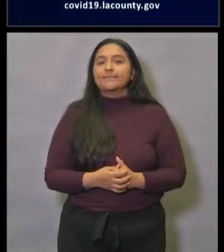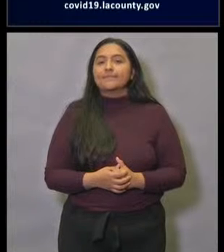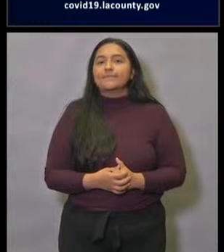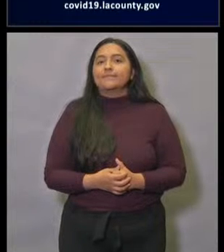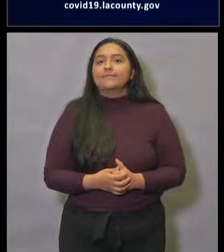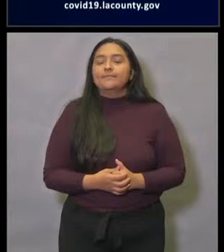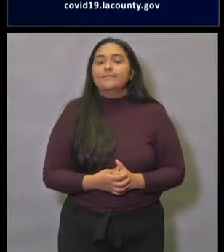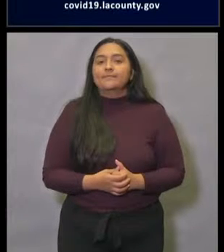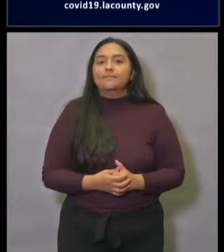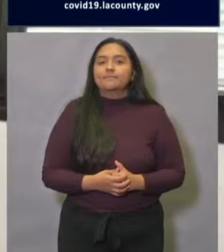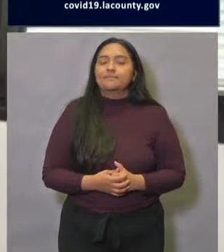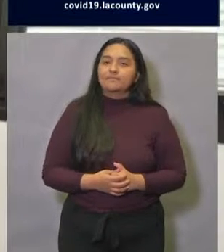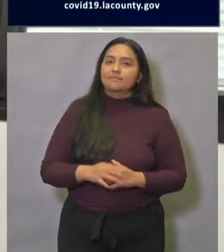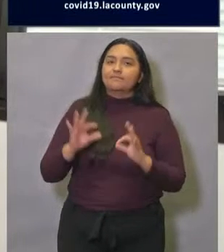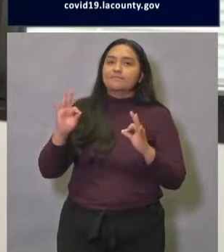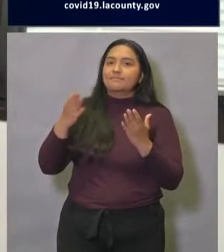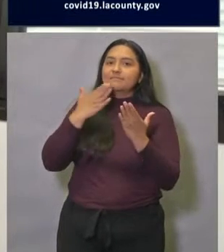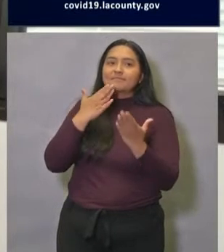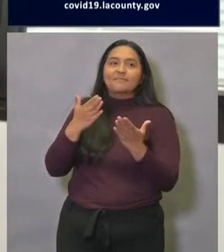Muchas gracias, supervisora.